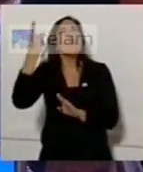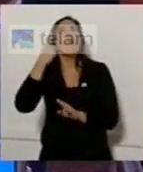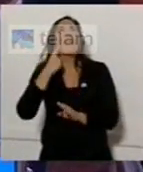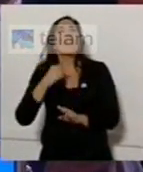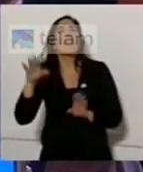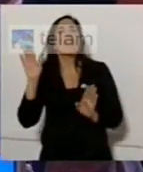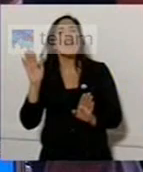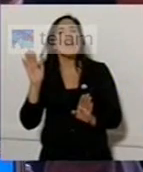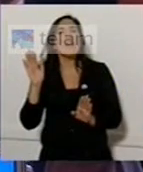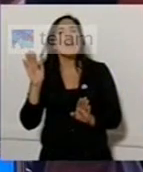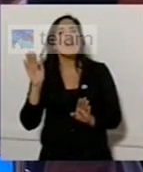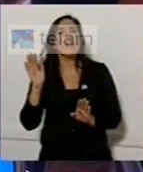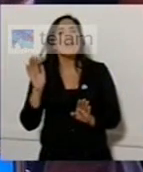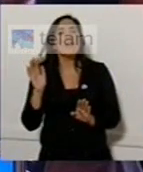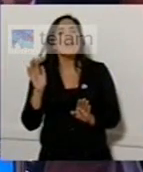aquel día,